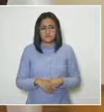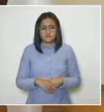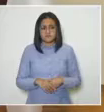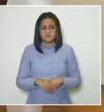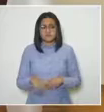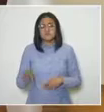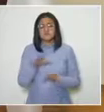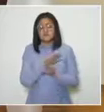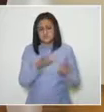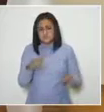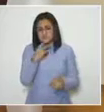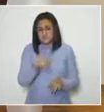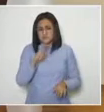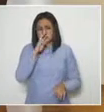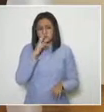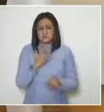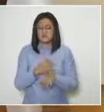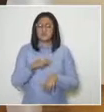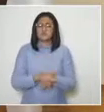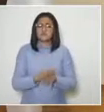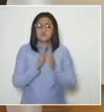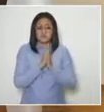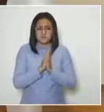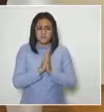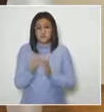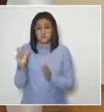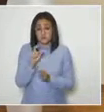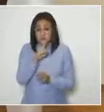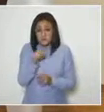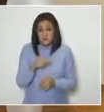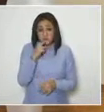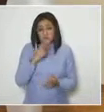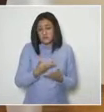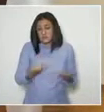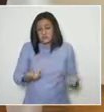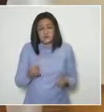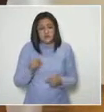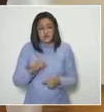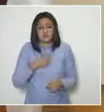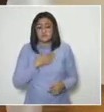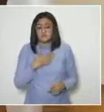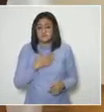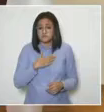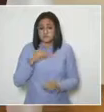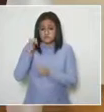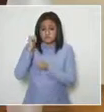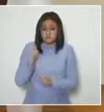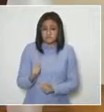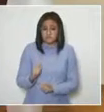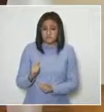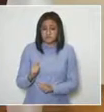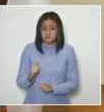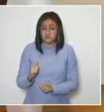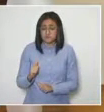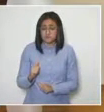hay que asumir las cosas cuando tienen que asumirse es el papel de nuestras instituciones